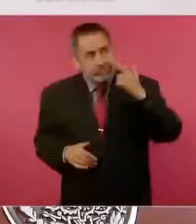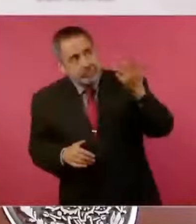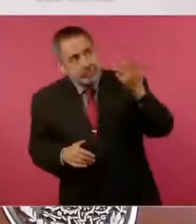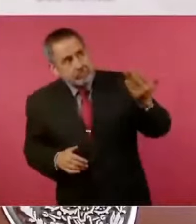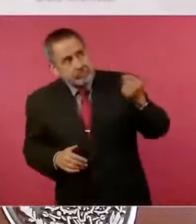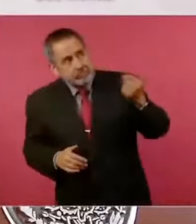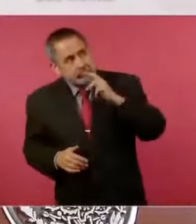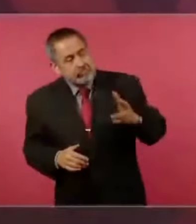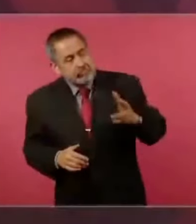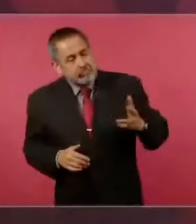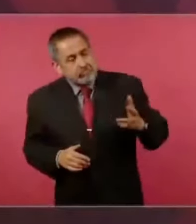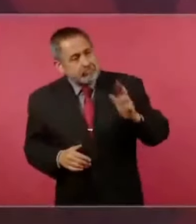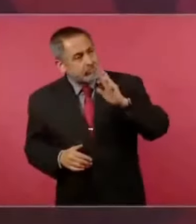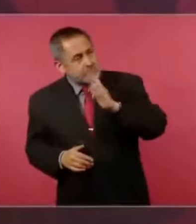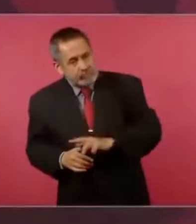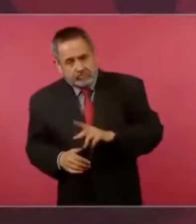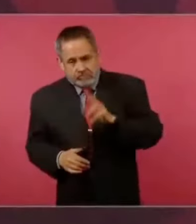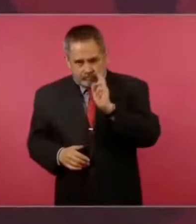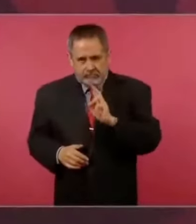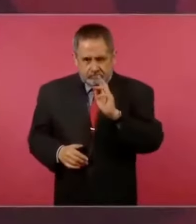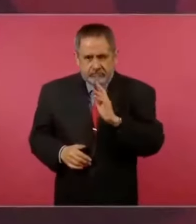y esperar a que responda.